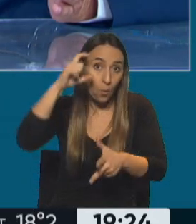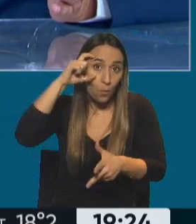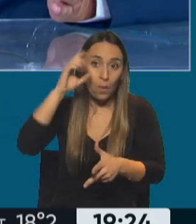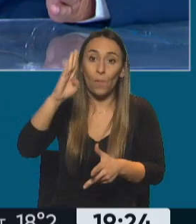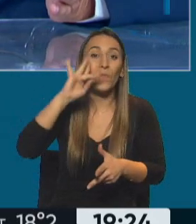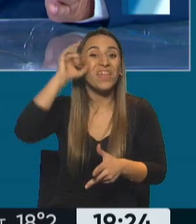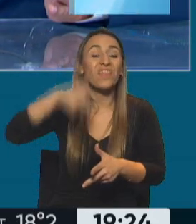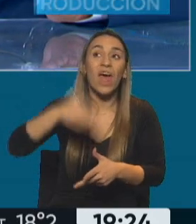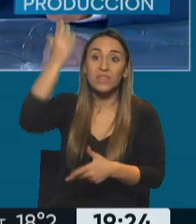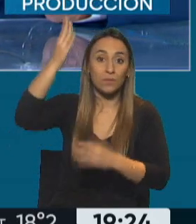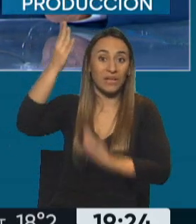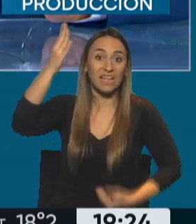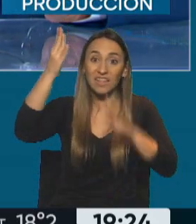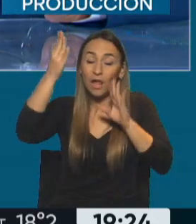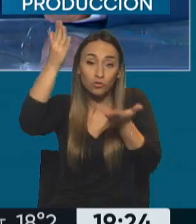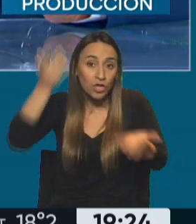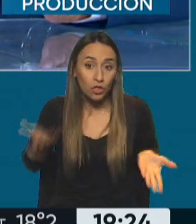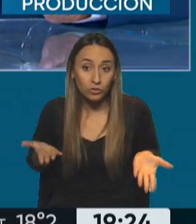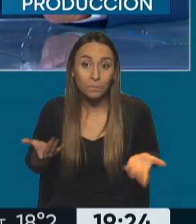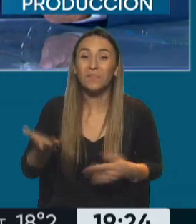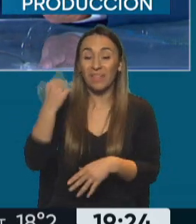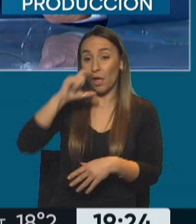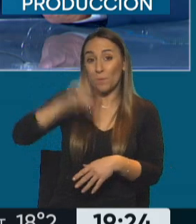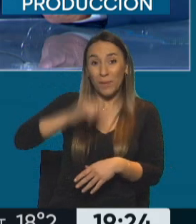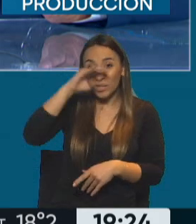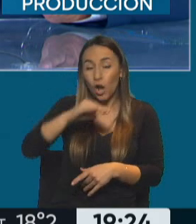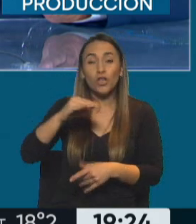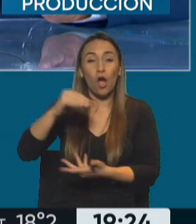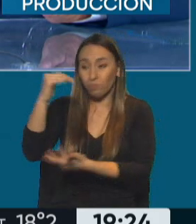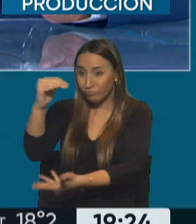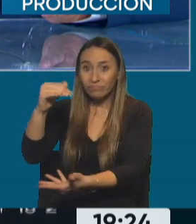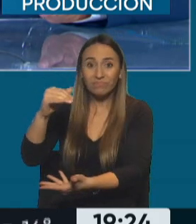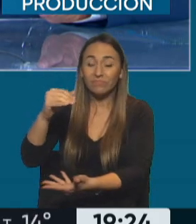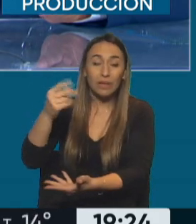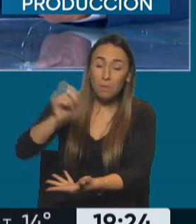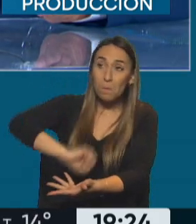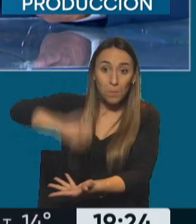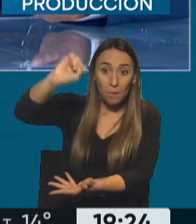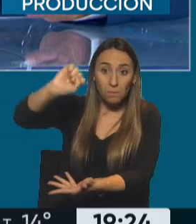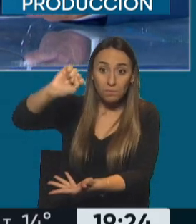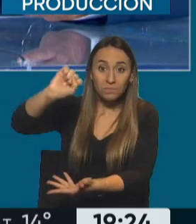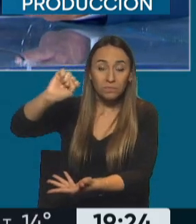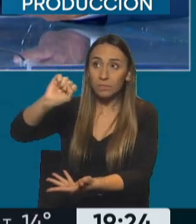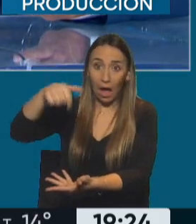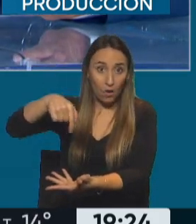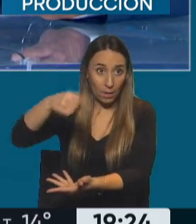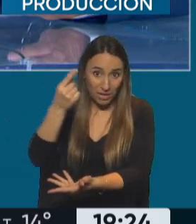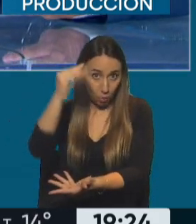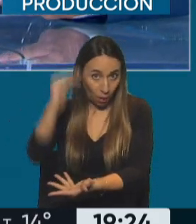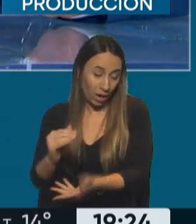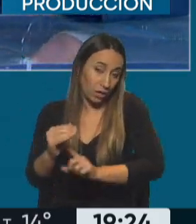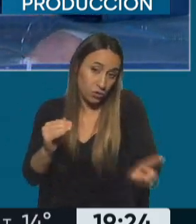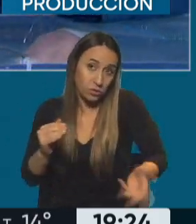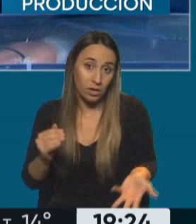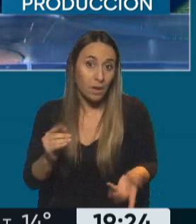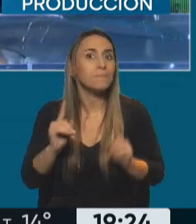empresas que cuando el barril se fue a $100 y pico subieron los precios? Hoy bajó a 60 y no veo que baje ninguno. El presidente de los Estados